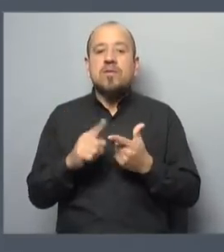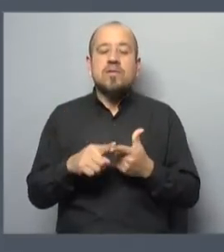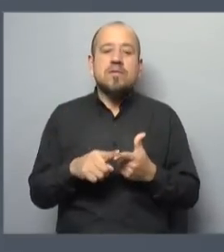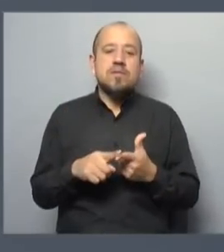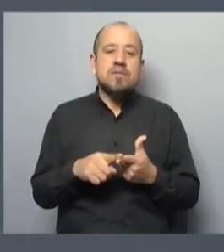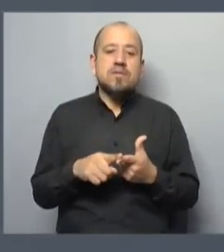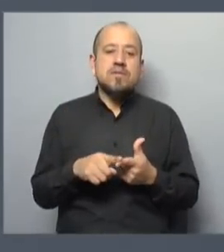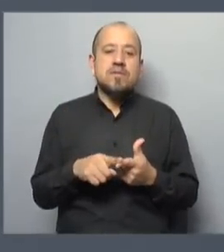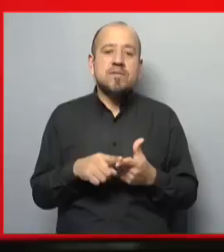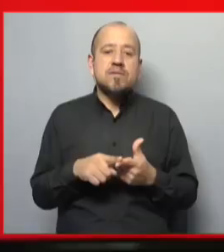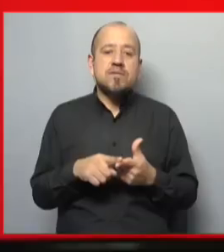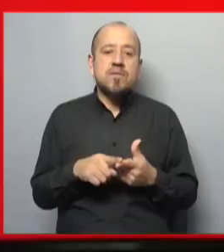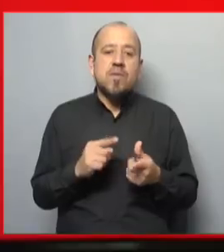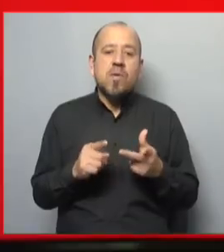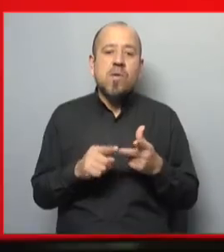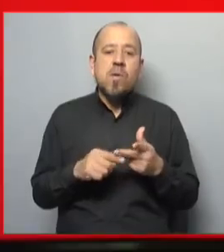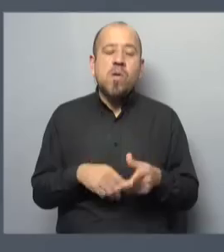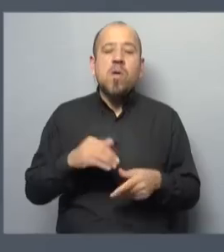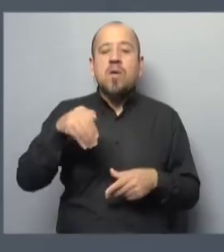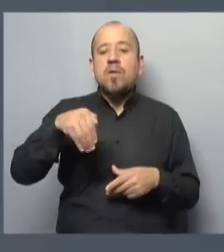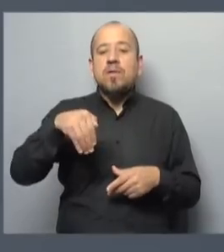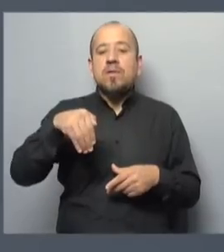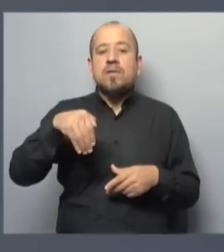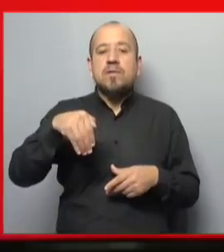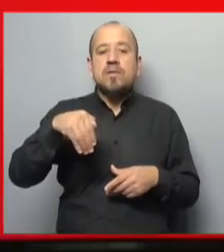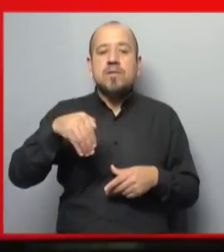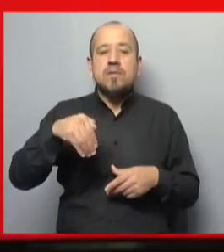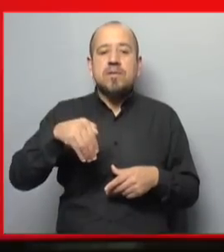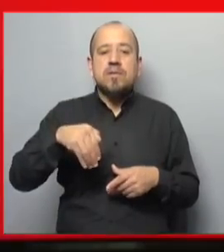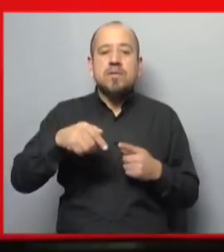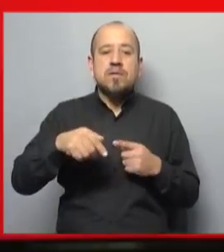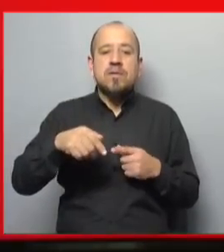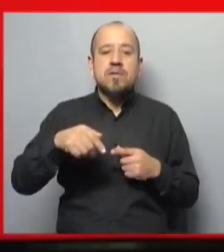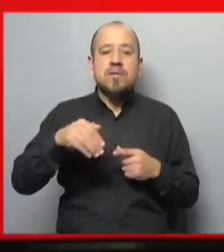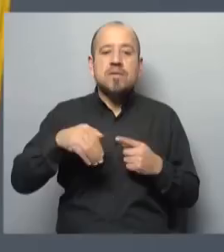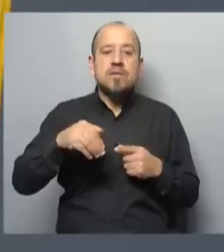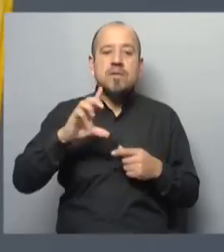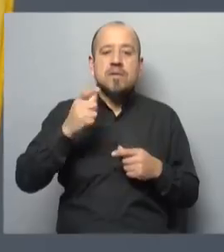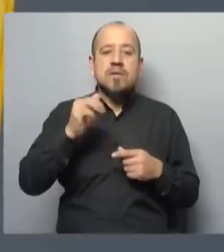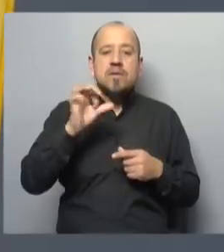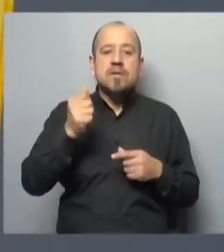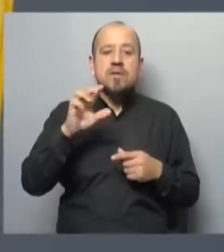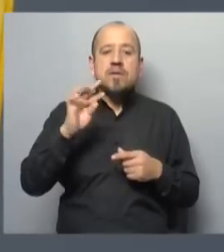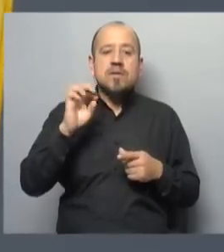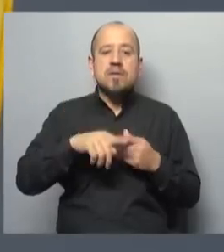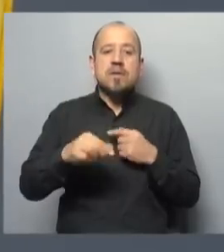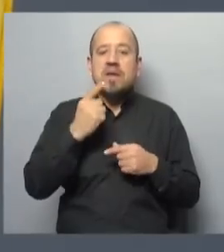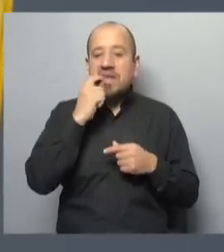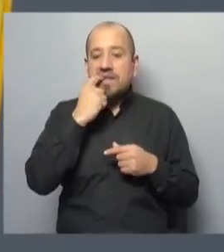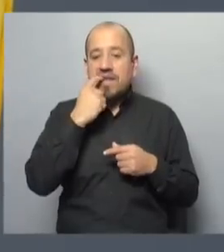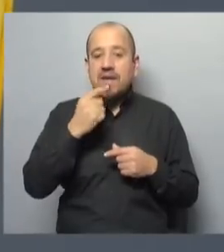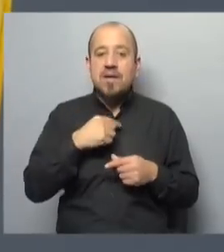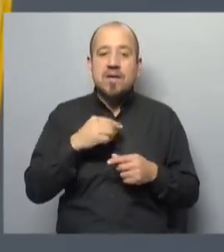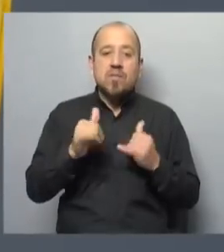bueno creo que nos tocó jugar ahí si no me equivoco jugamos juntos a rentistas y si